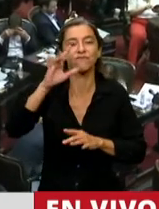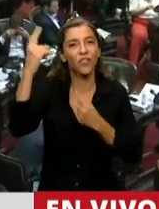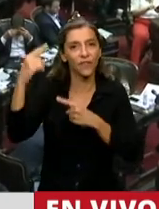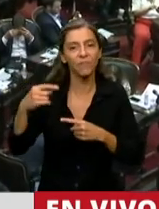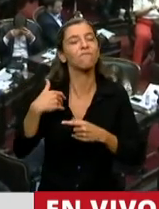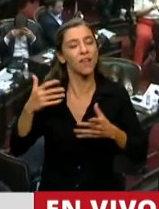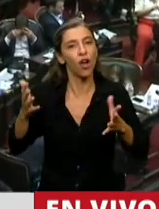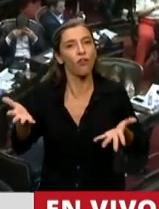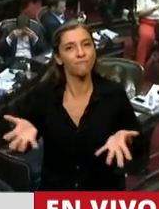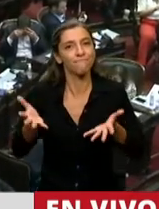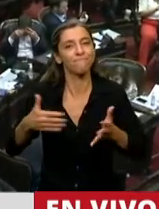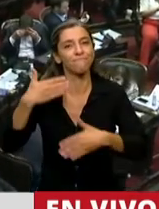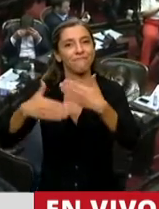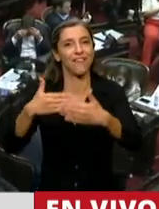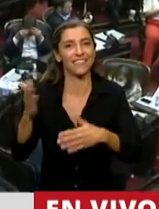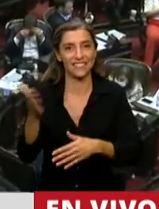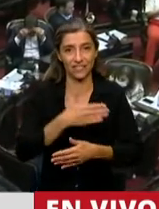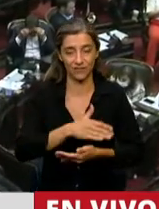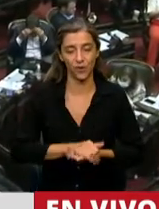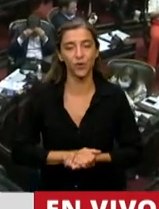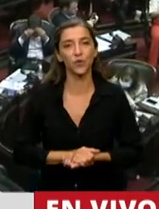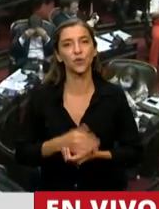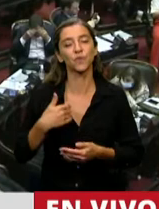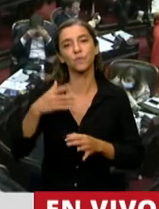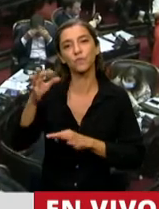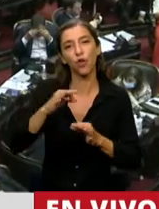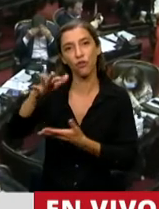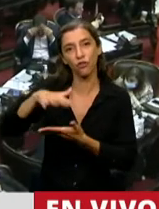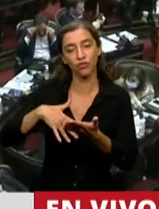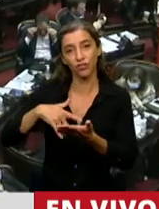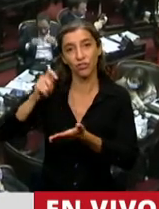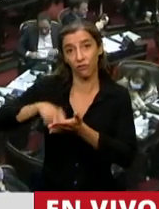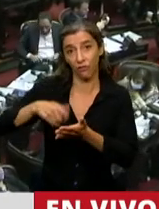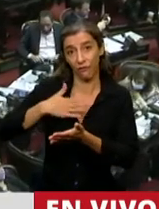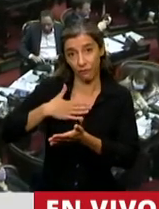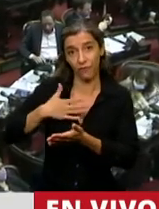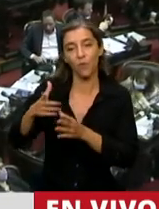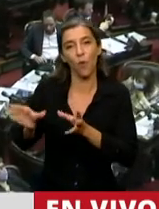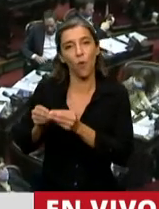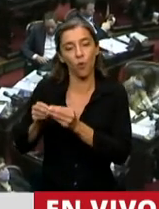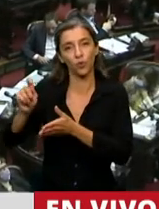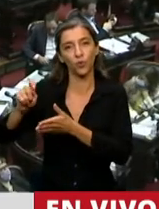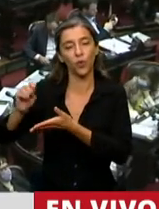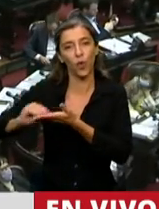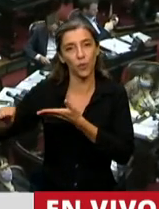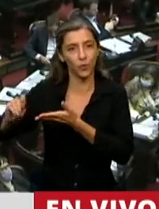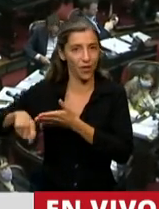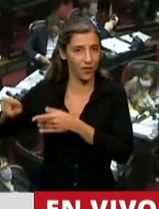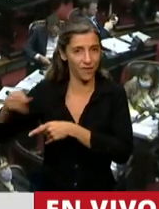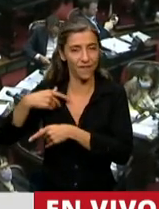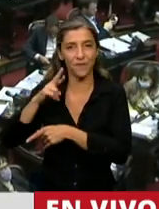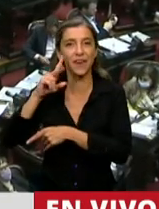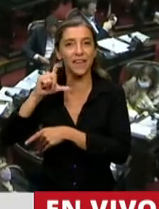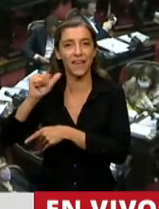cual soy coautora, que fue el proyecto del diputado Ricardo, se aspiraba a llegar al 3% en un periodo